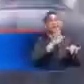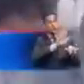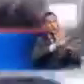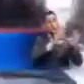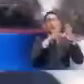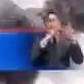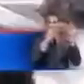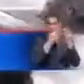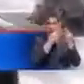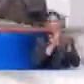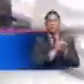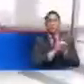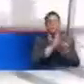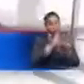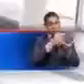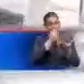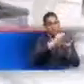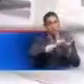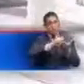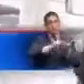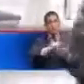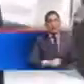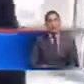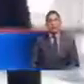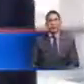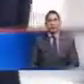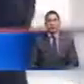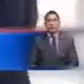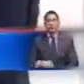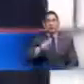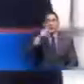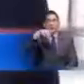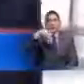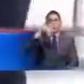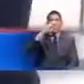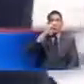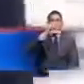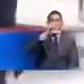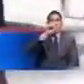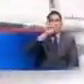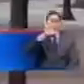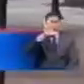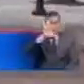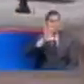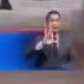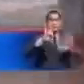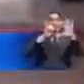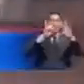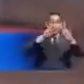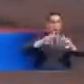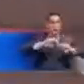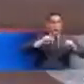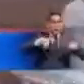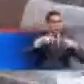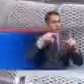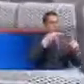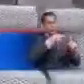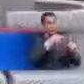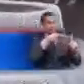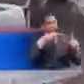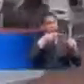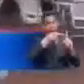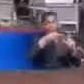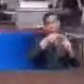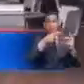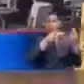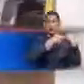una libreta en mano para tomar apuntes. Polit enfrenta 6 cargos por 3 delitos: lavado de activos, conspiración para el